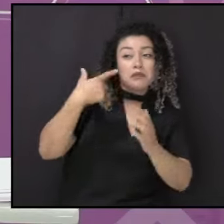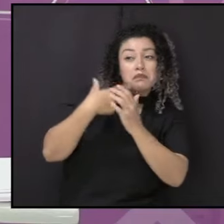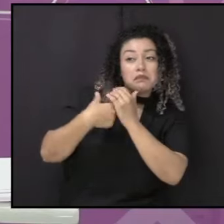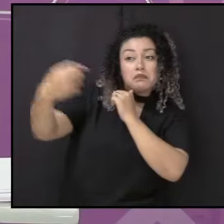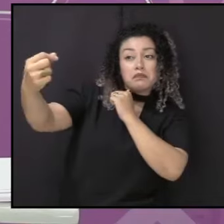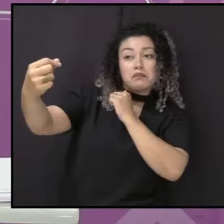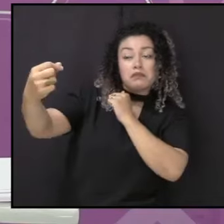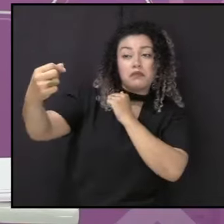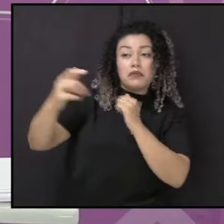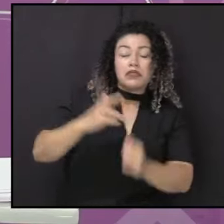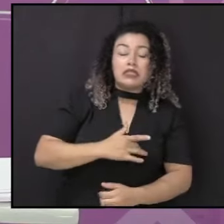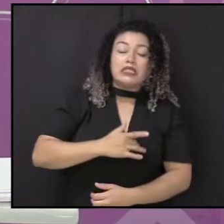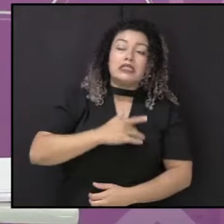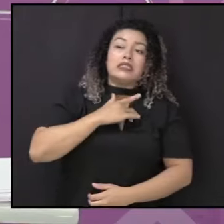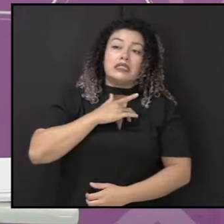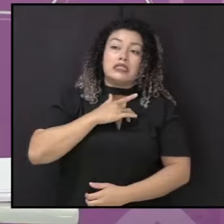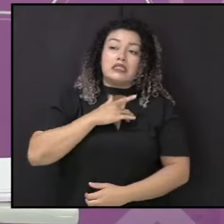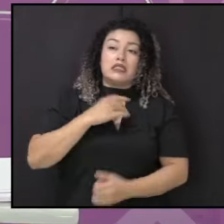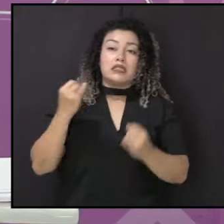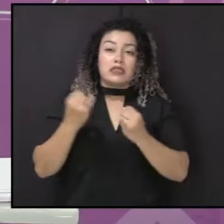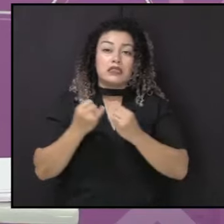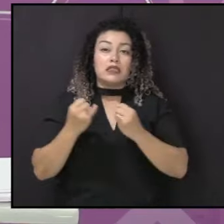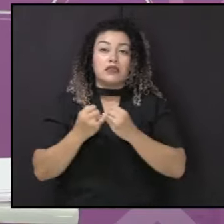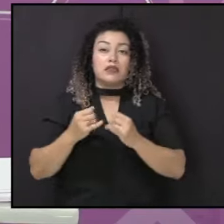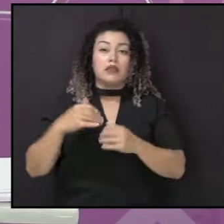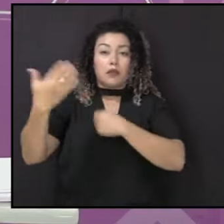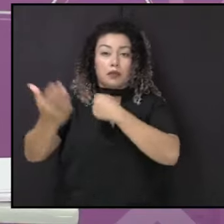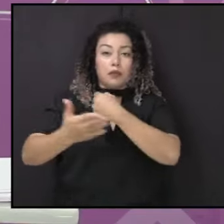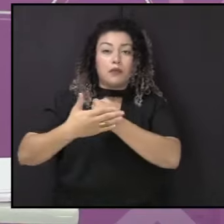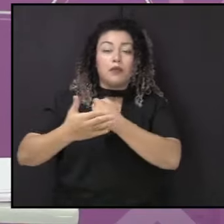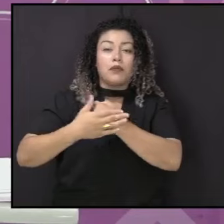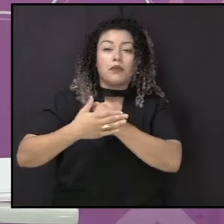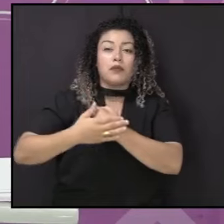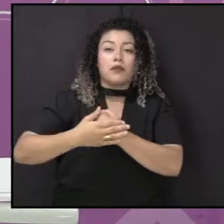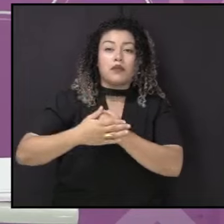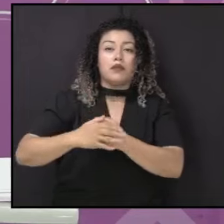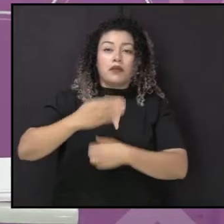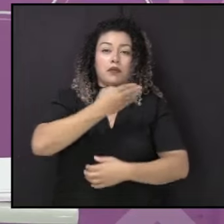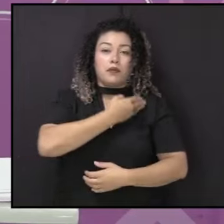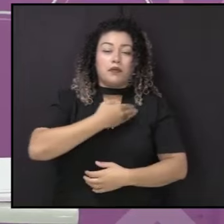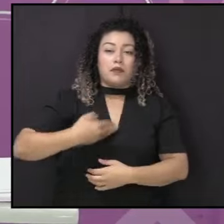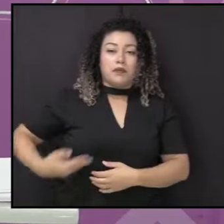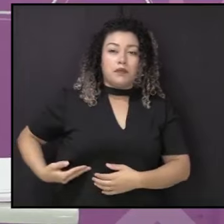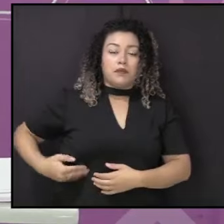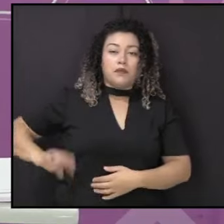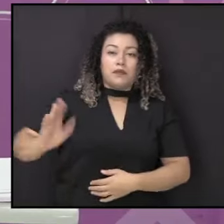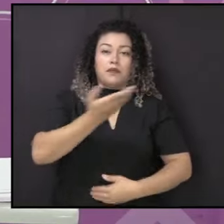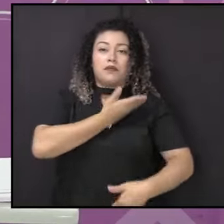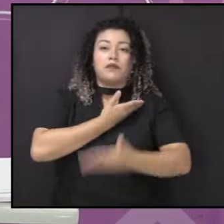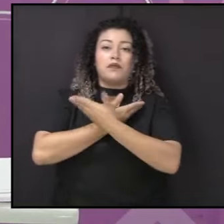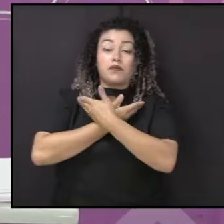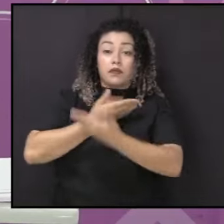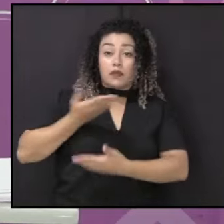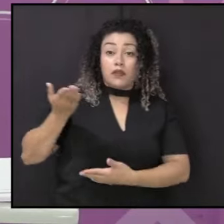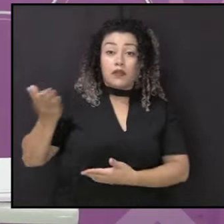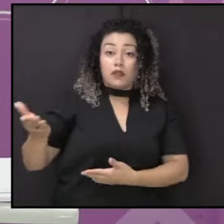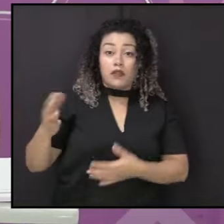también precisamente nuestra candidata a la presidencia, la doctora Claudia Sheinbaum, que también trae una propuesta de dotar de